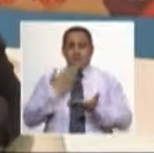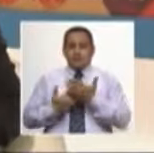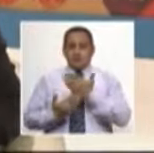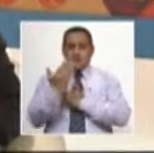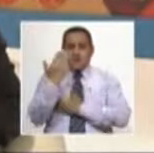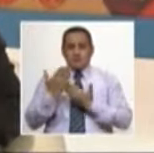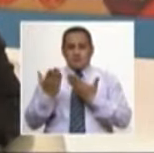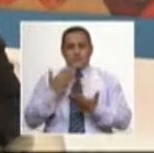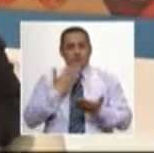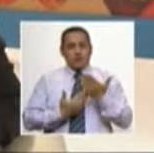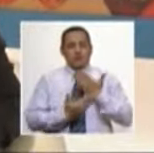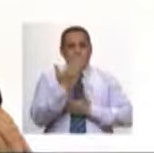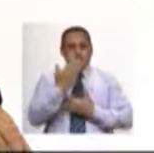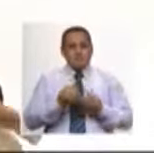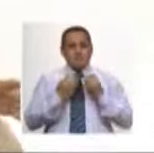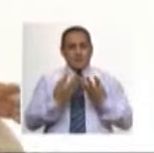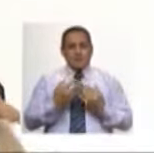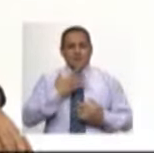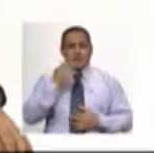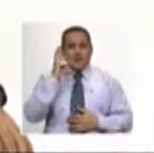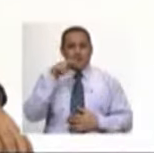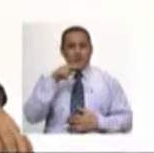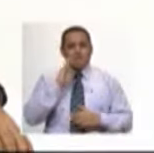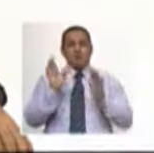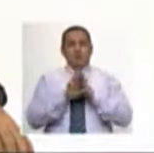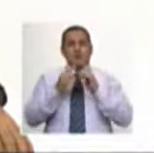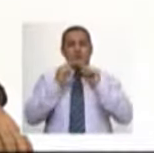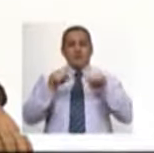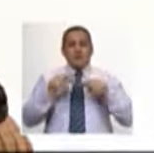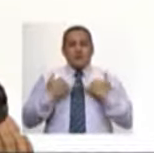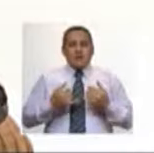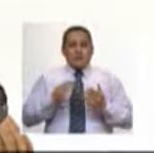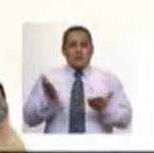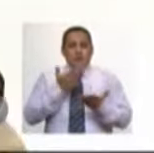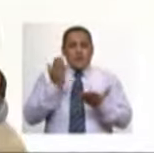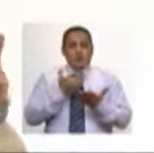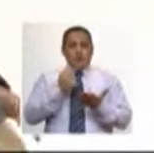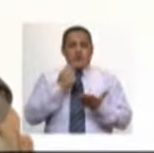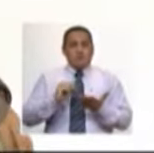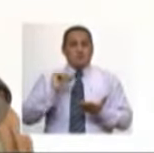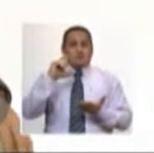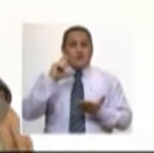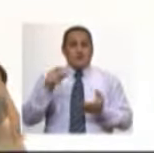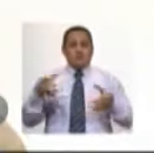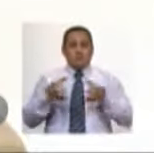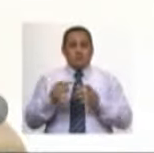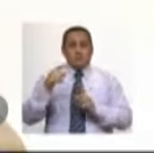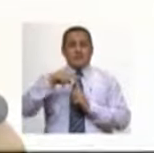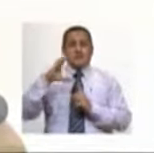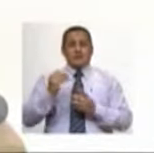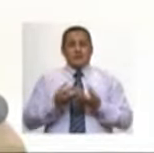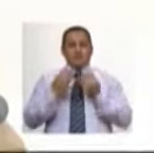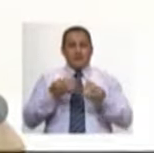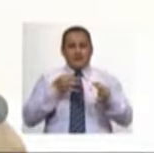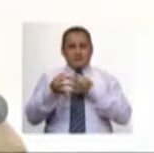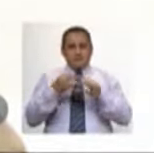días. Rocío, efectivamente, buenos días. Estamos aquí ante un libro que es muy caro para el Tribunal Constitucional porque condensa,